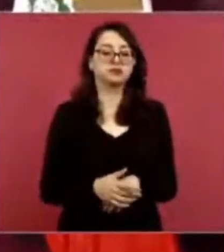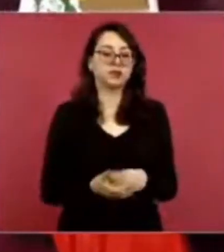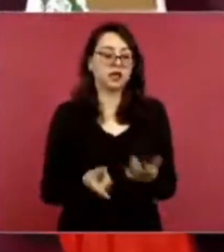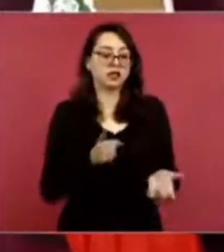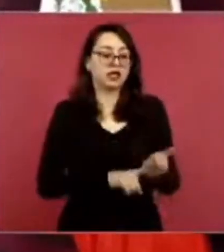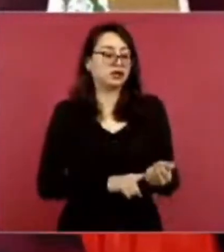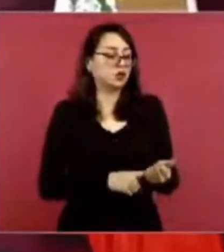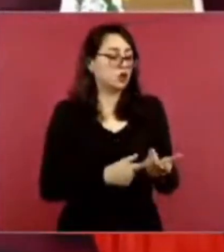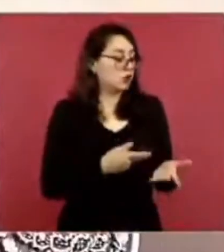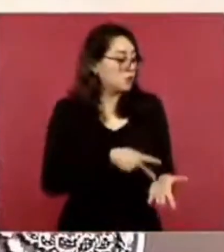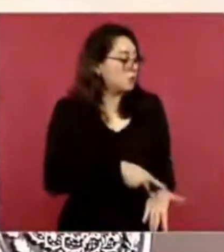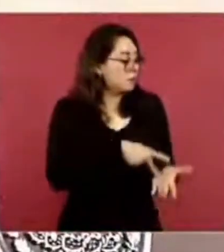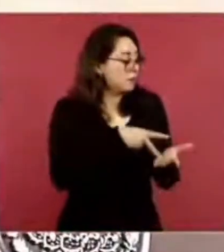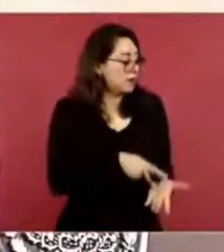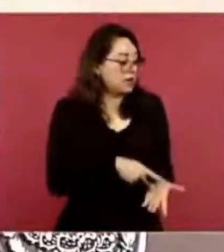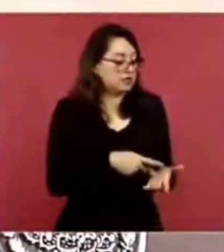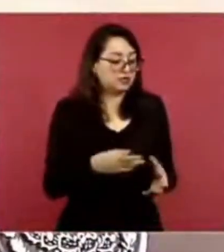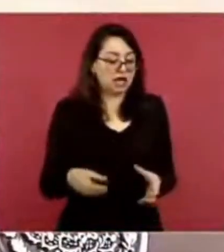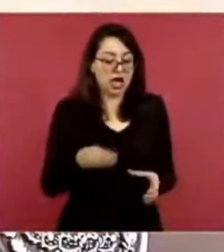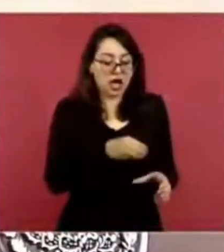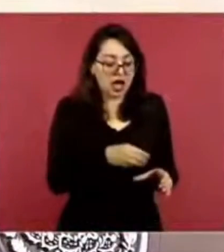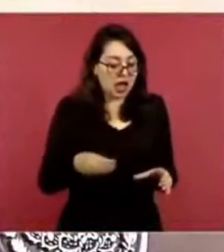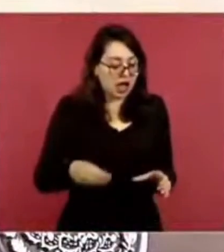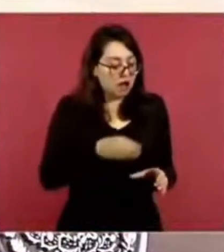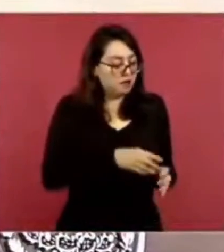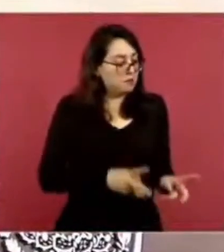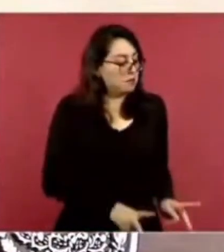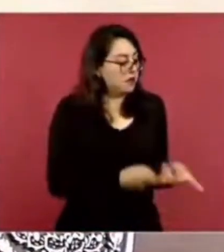balanza para pesarla y venderla.